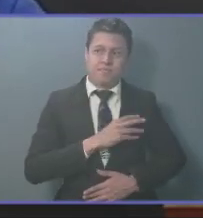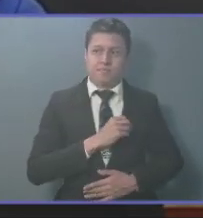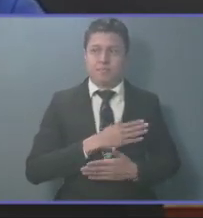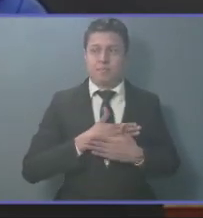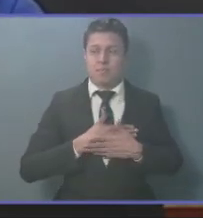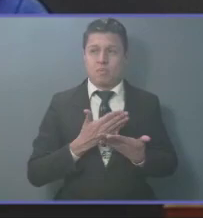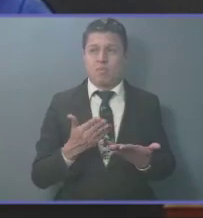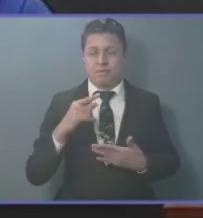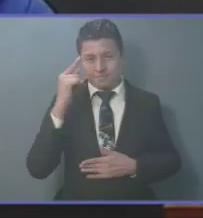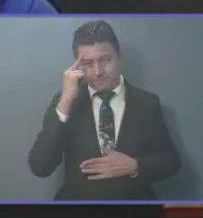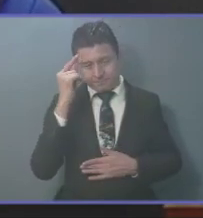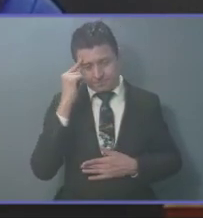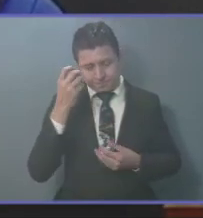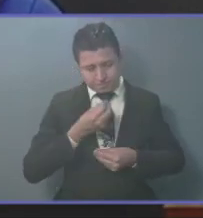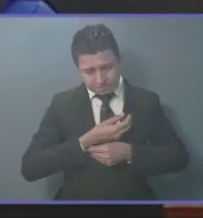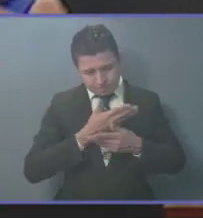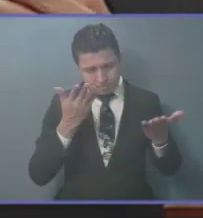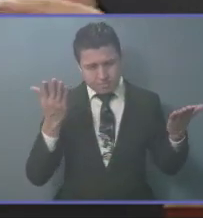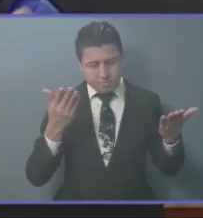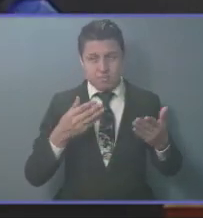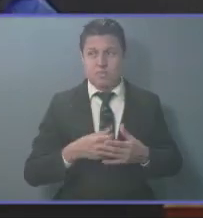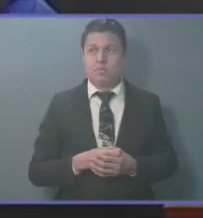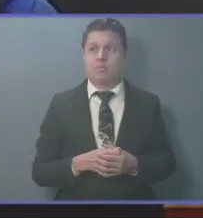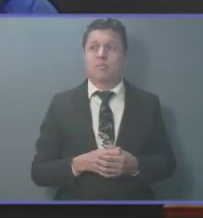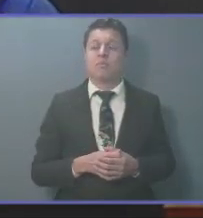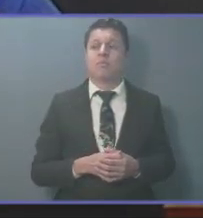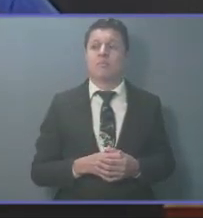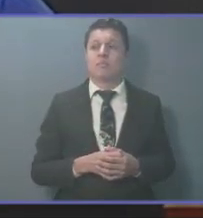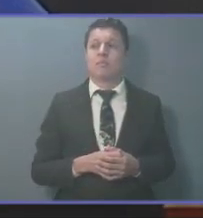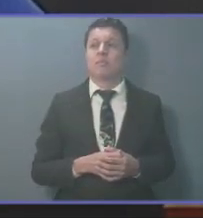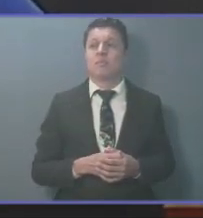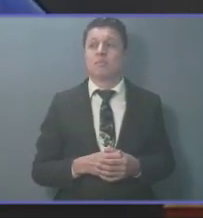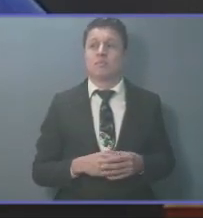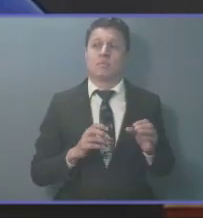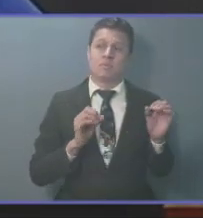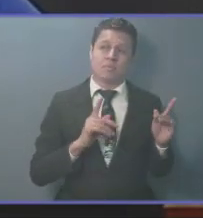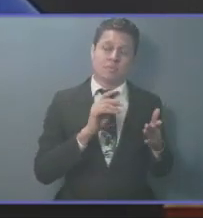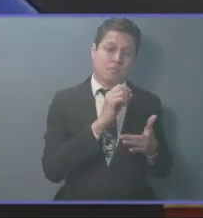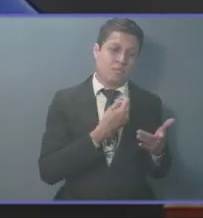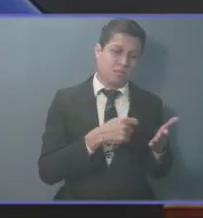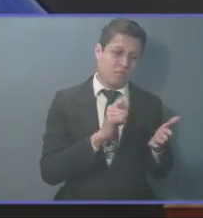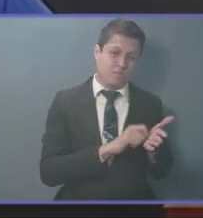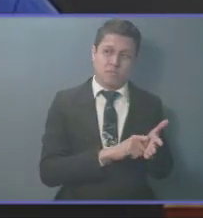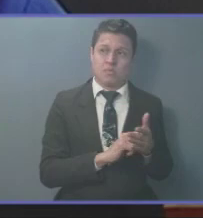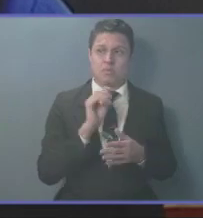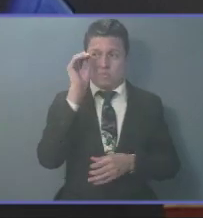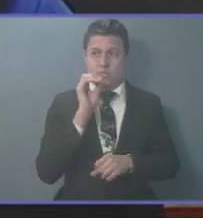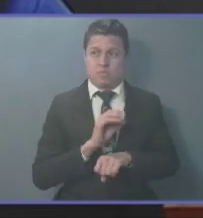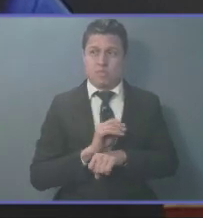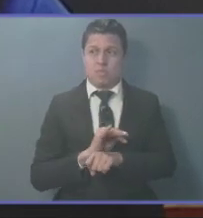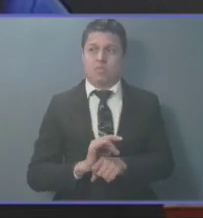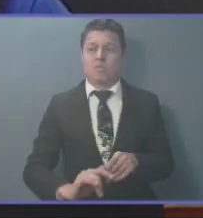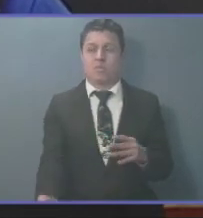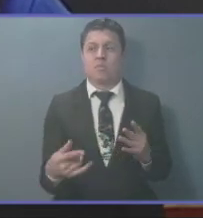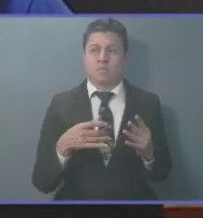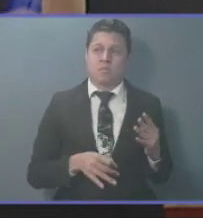abierto y mente abierta. Tiene la opción de sancionar o tiene la observación de observar nuestras leyes.